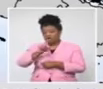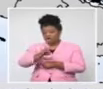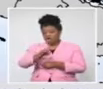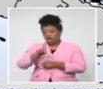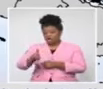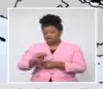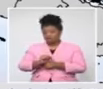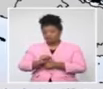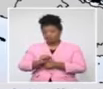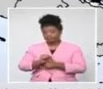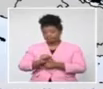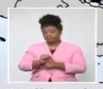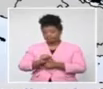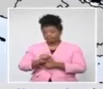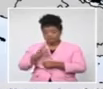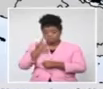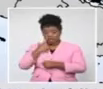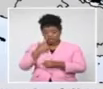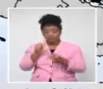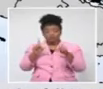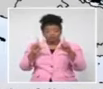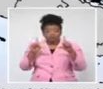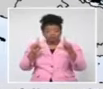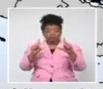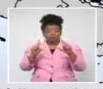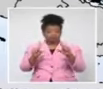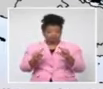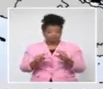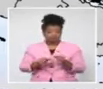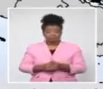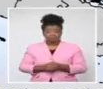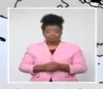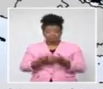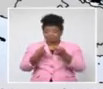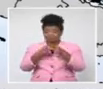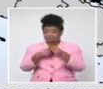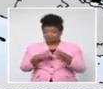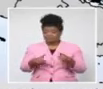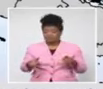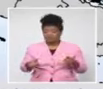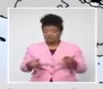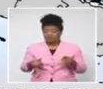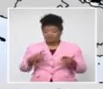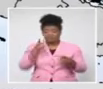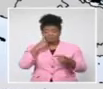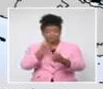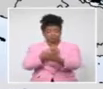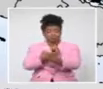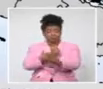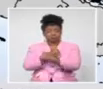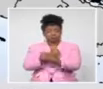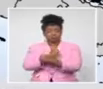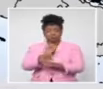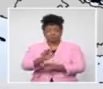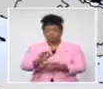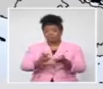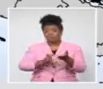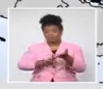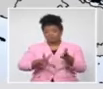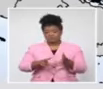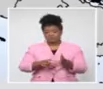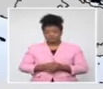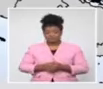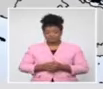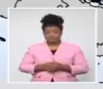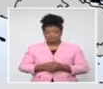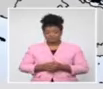evidenciando una reducción en la transmisión, pero de todas formas con mucho riesgo estos territorios. Indiscutiblemente,